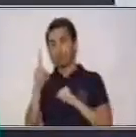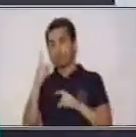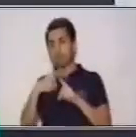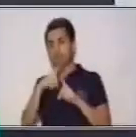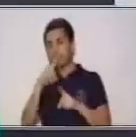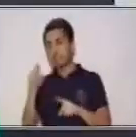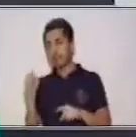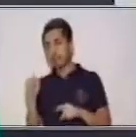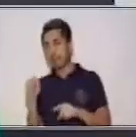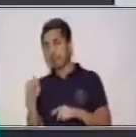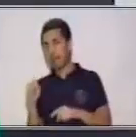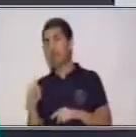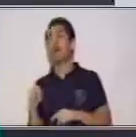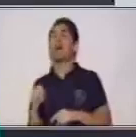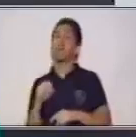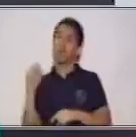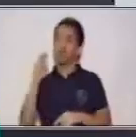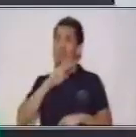sumados nos dan